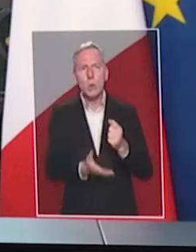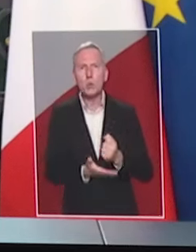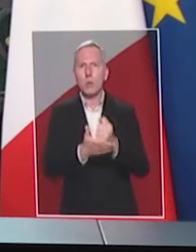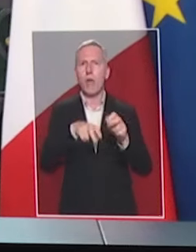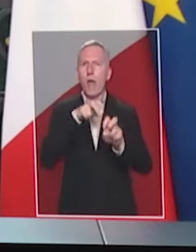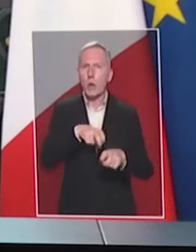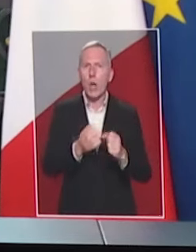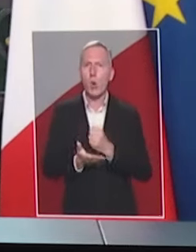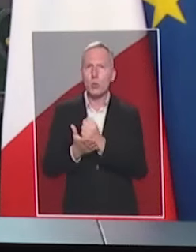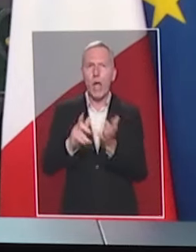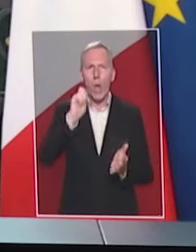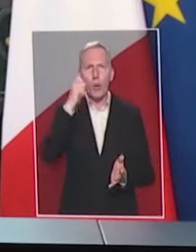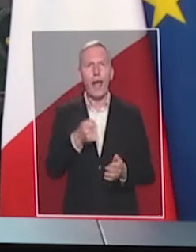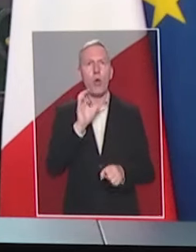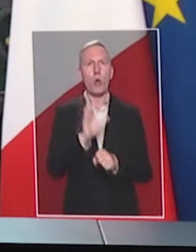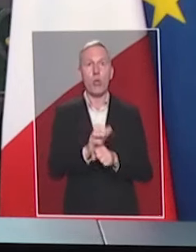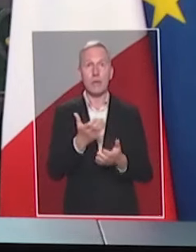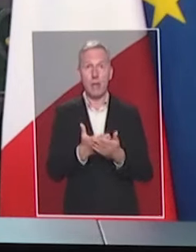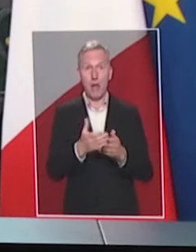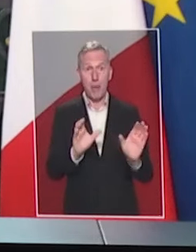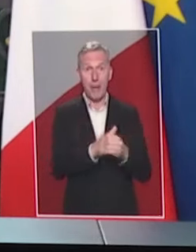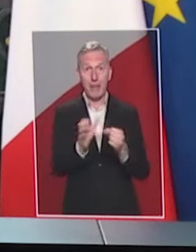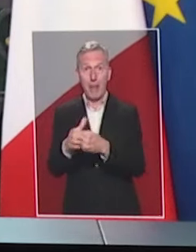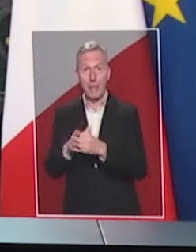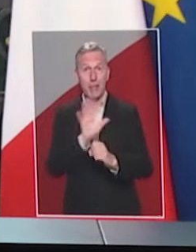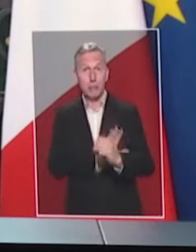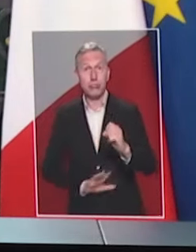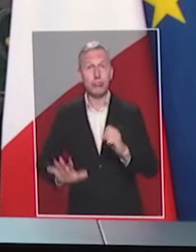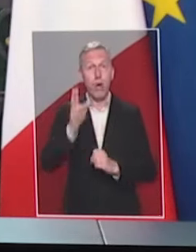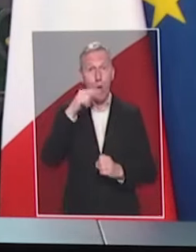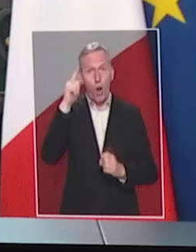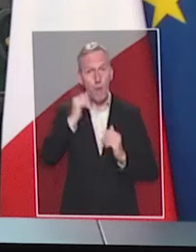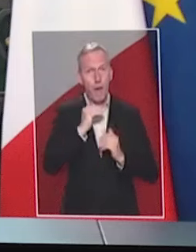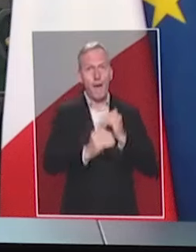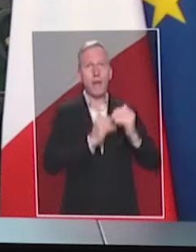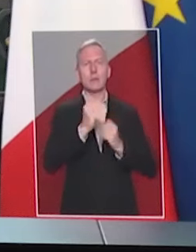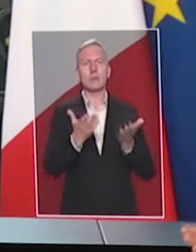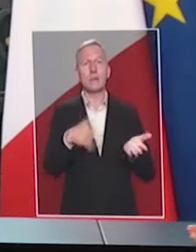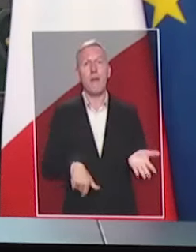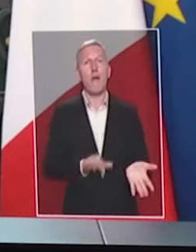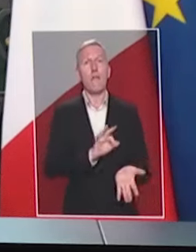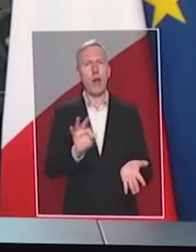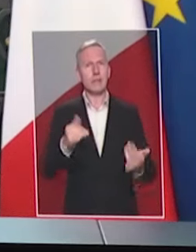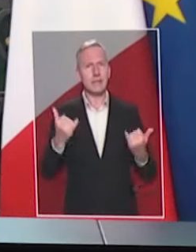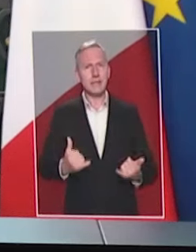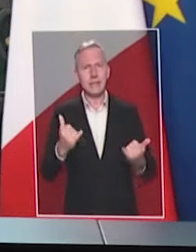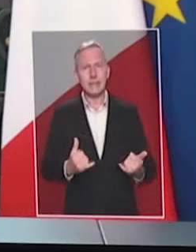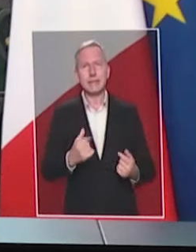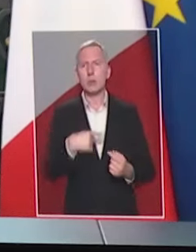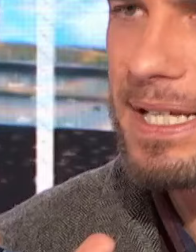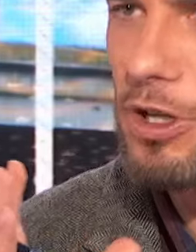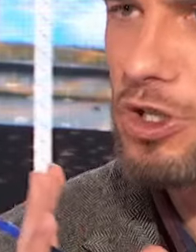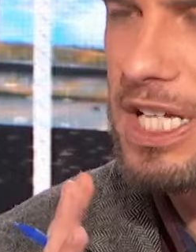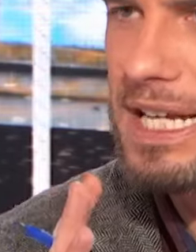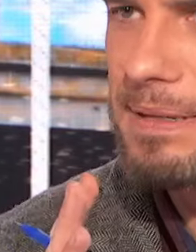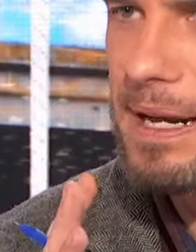diferentes pero que se han logrado reunir y que van a proponer un programa de aquí al domingo no sé si según